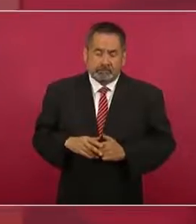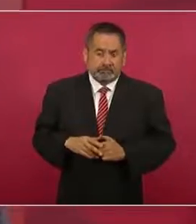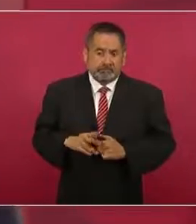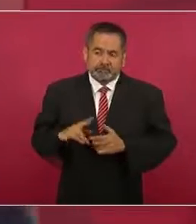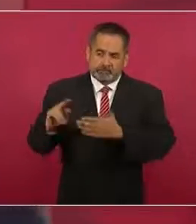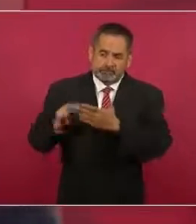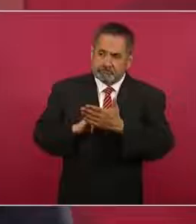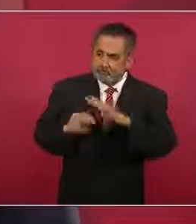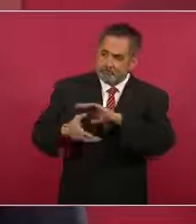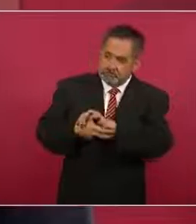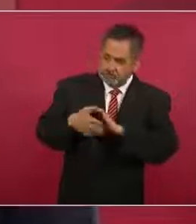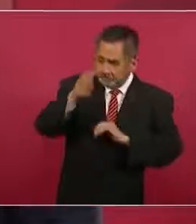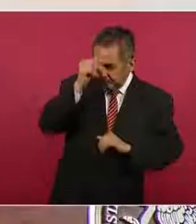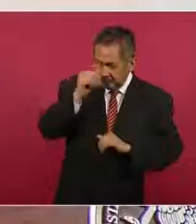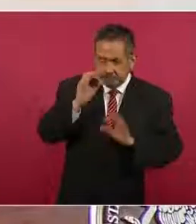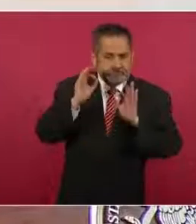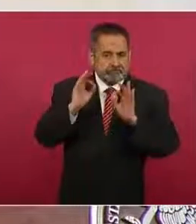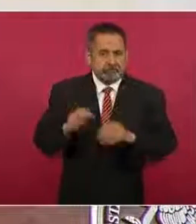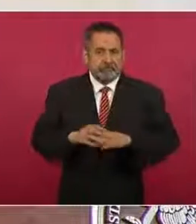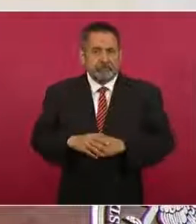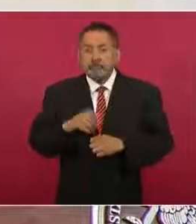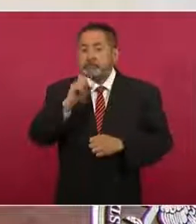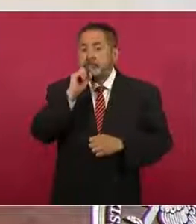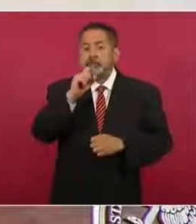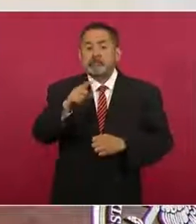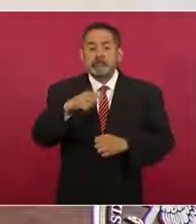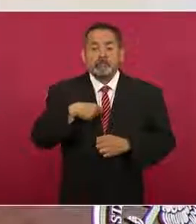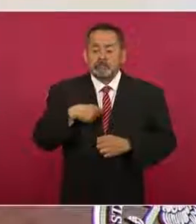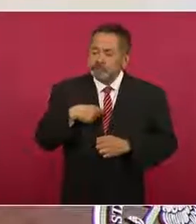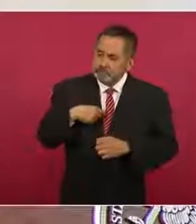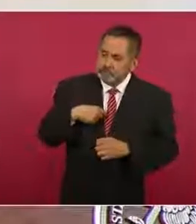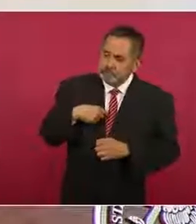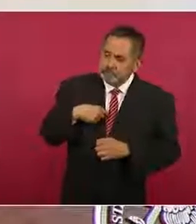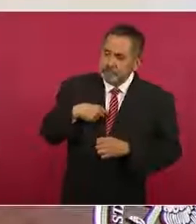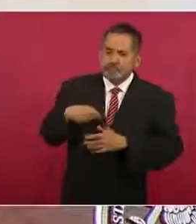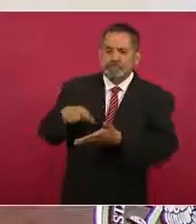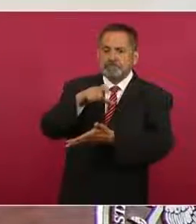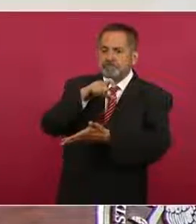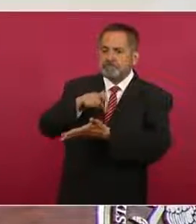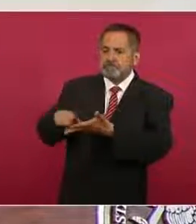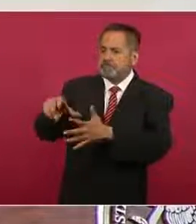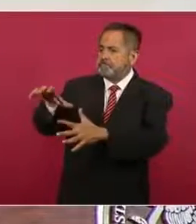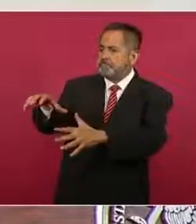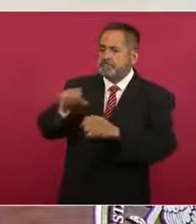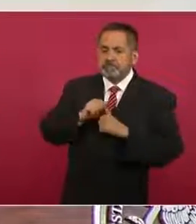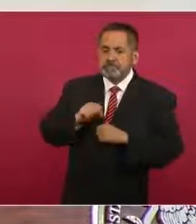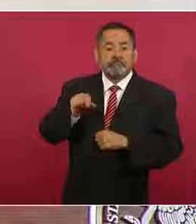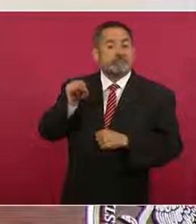vamos a adquirir una vacuna que ellos están